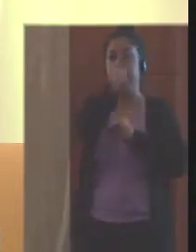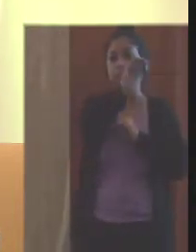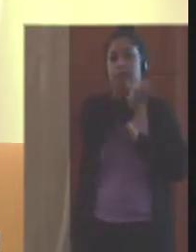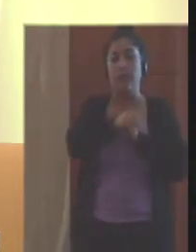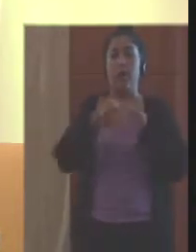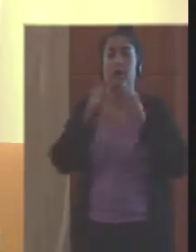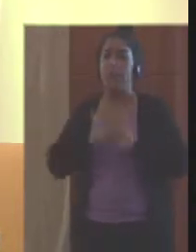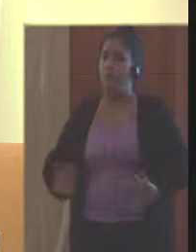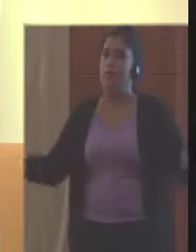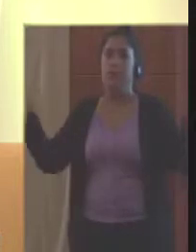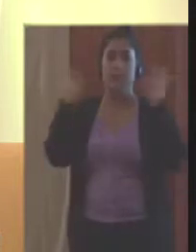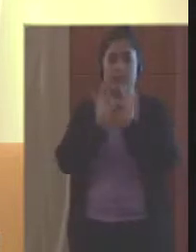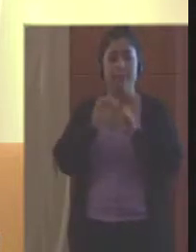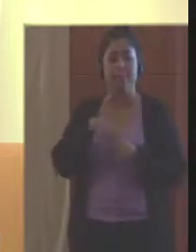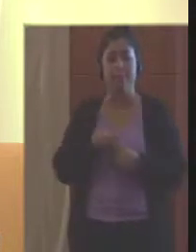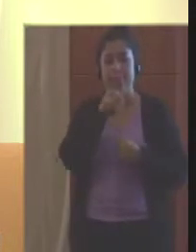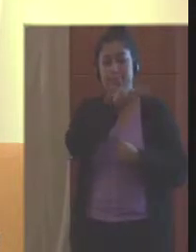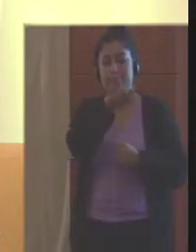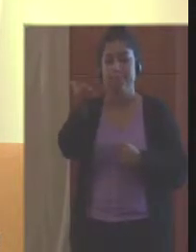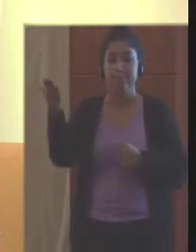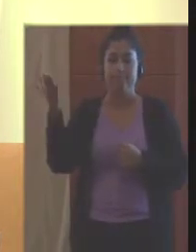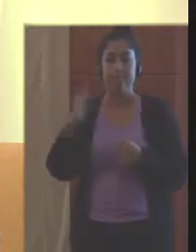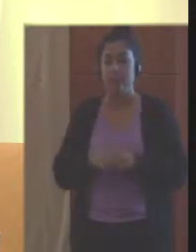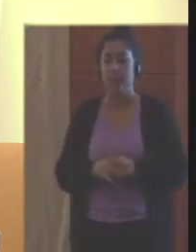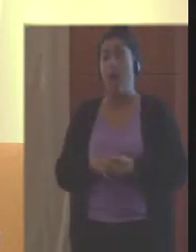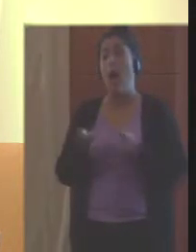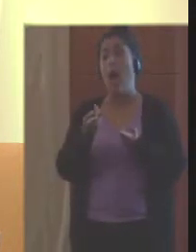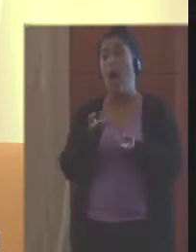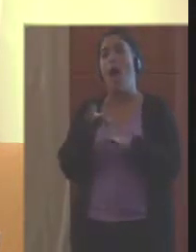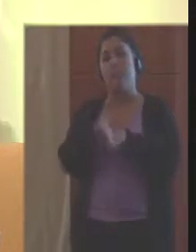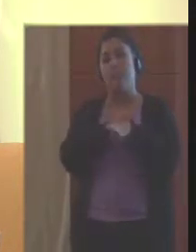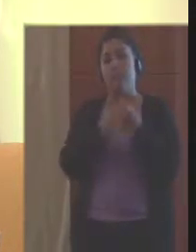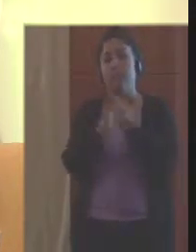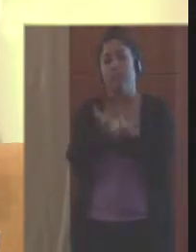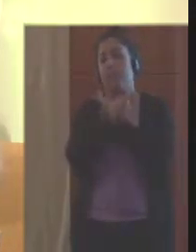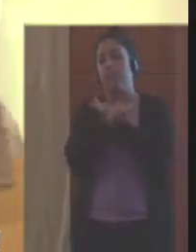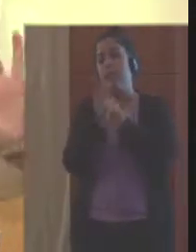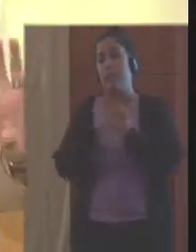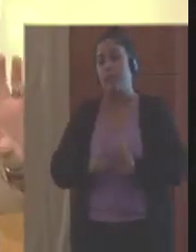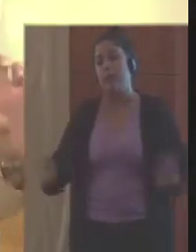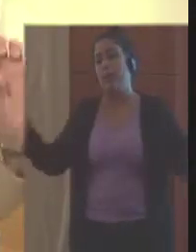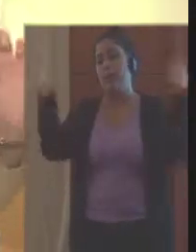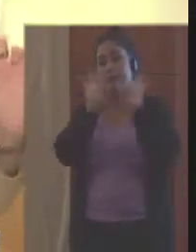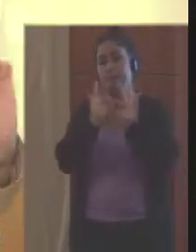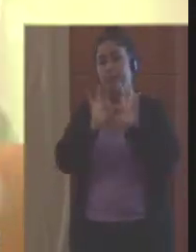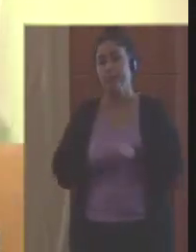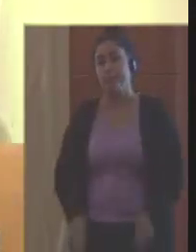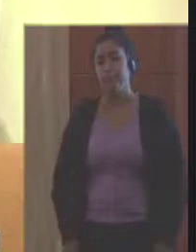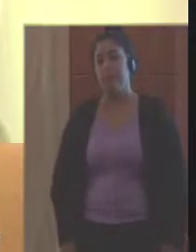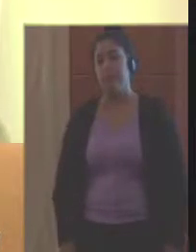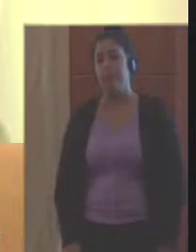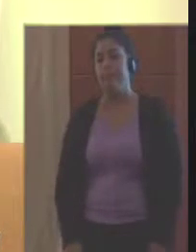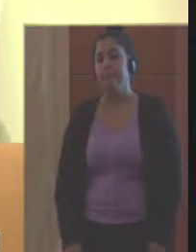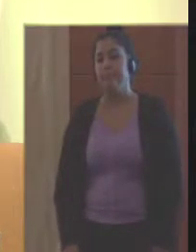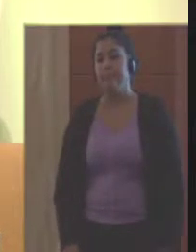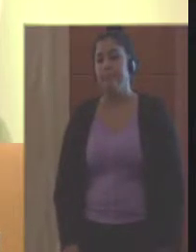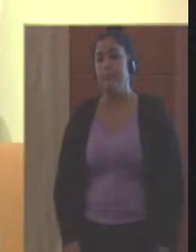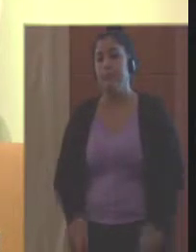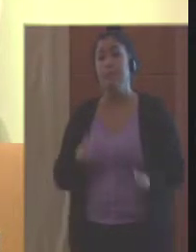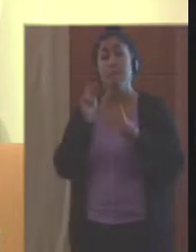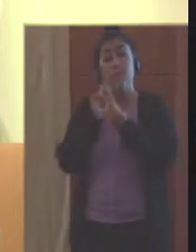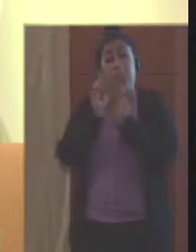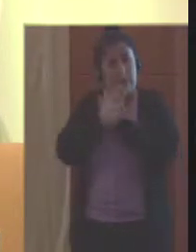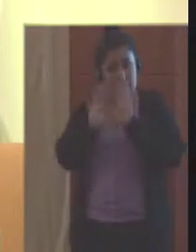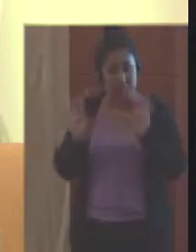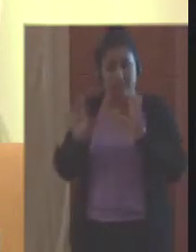del tema de la gestión del riesgo y de la prevención para toda la población. Siendo que, y me extiendo un poquito no más,